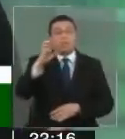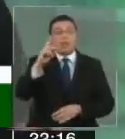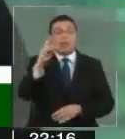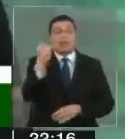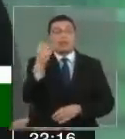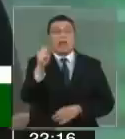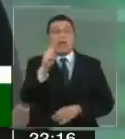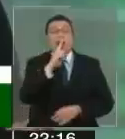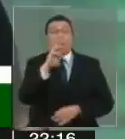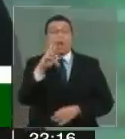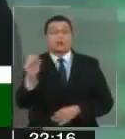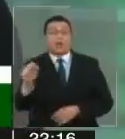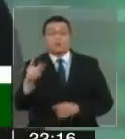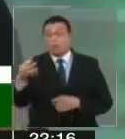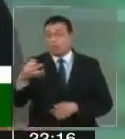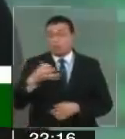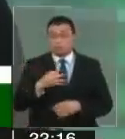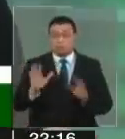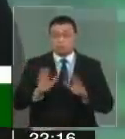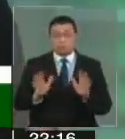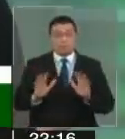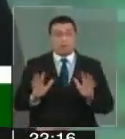nada. Entonces, como que esto,